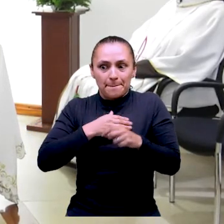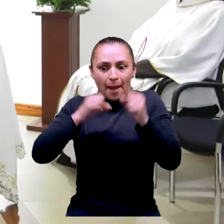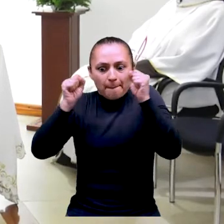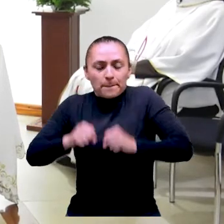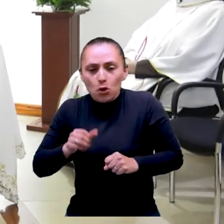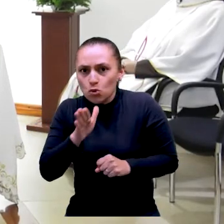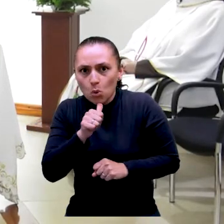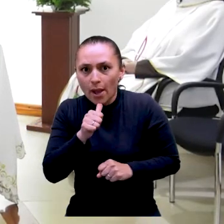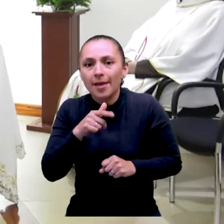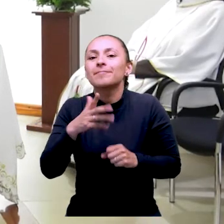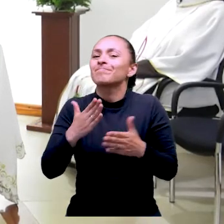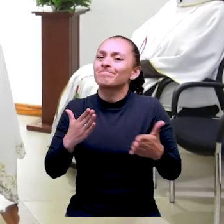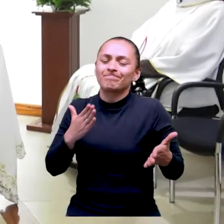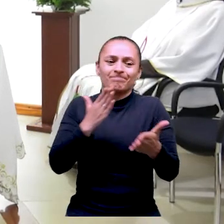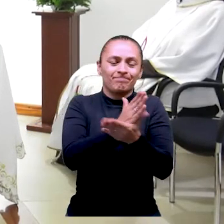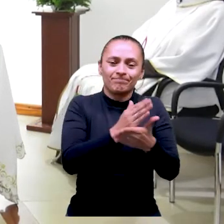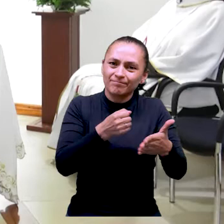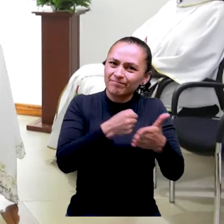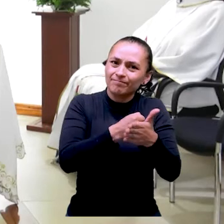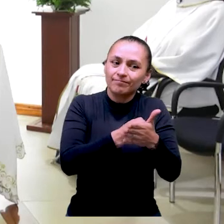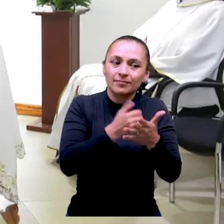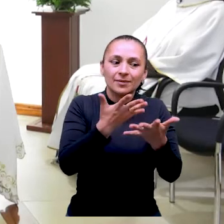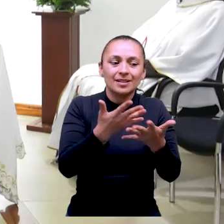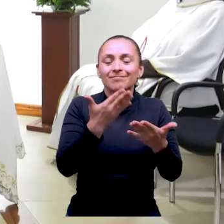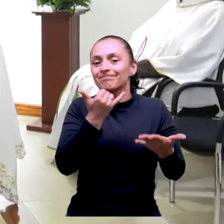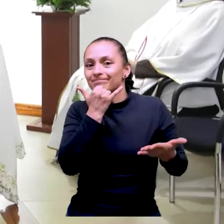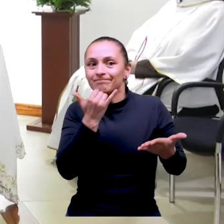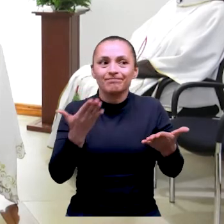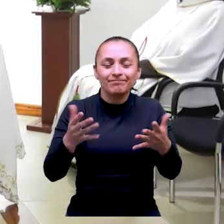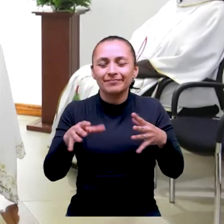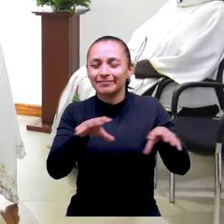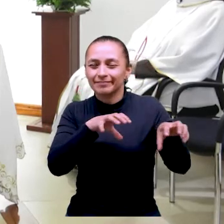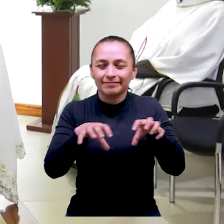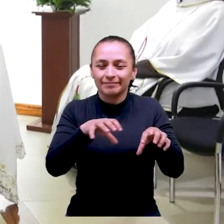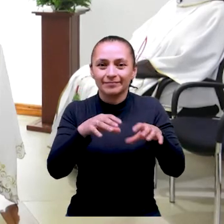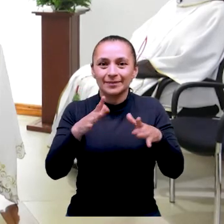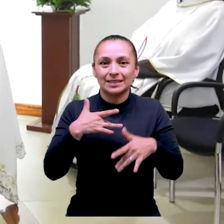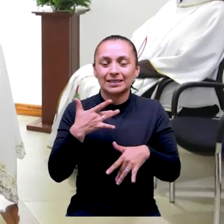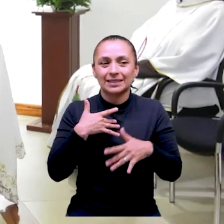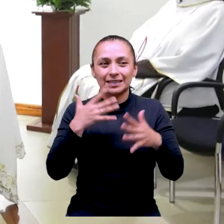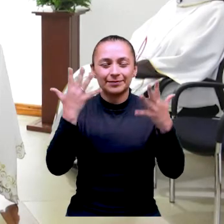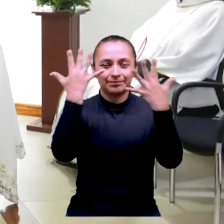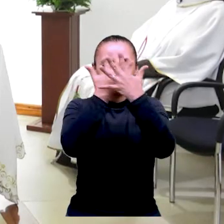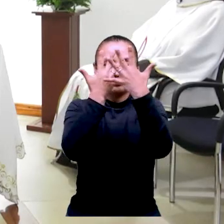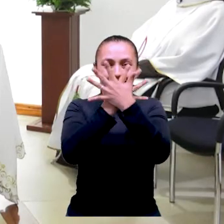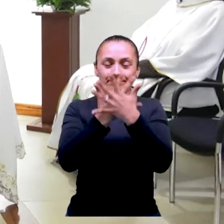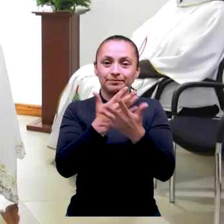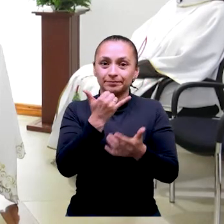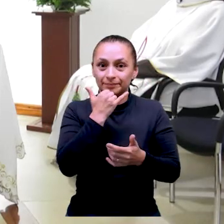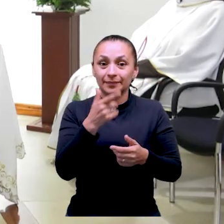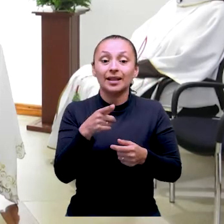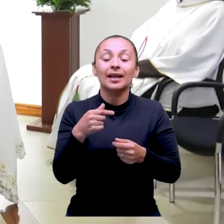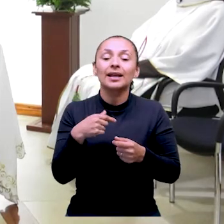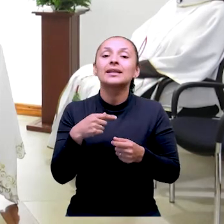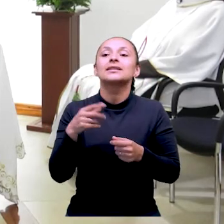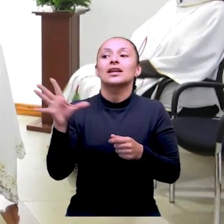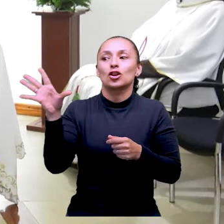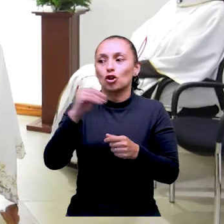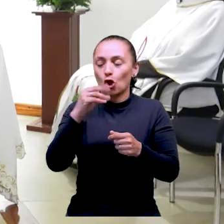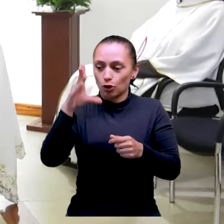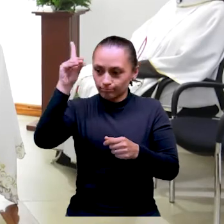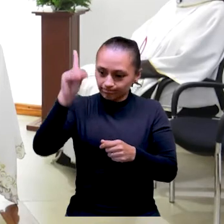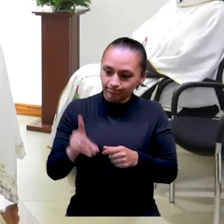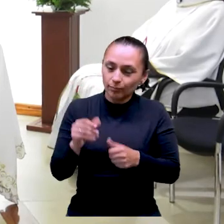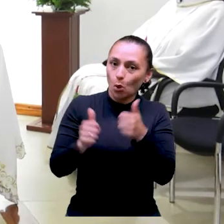amigo inquietarlos a perturbar los años hemos recibido de